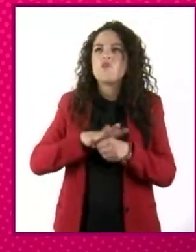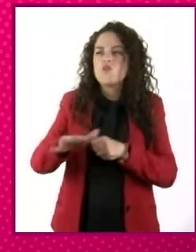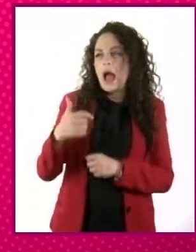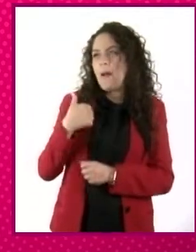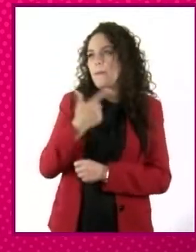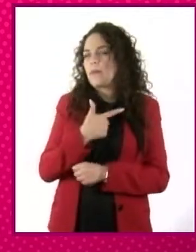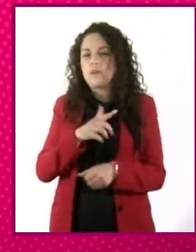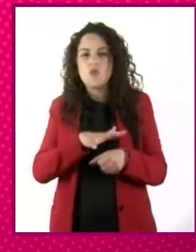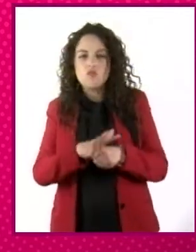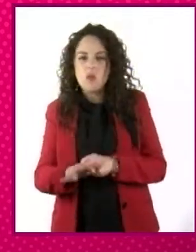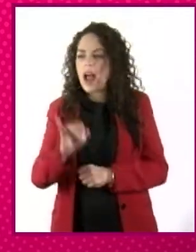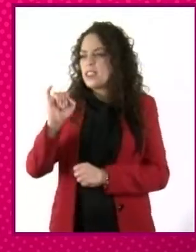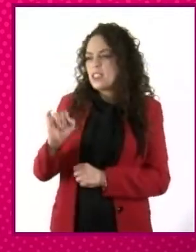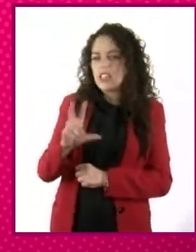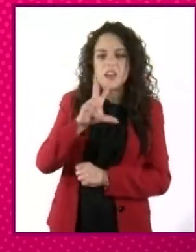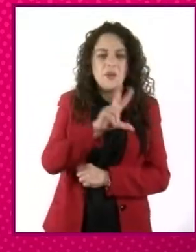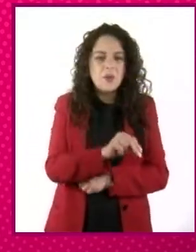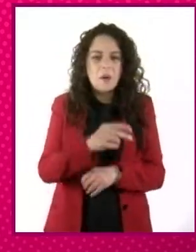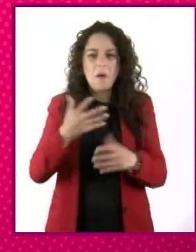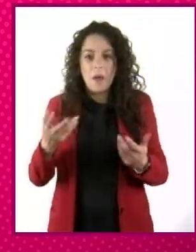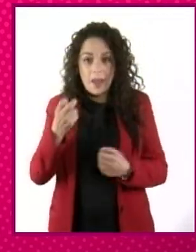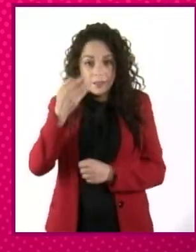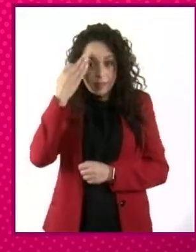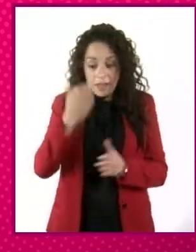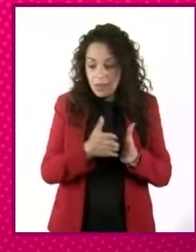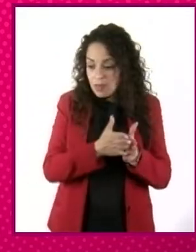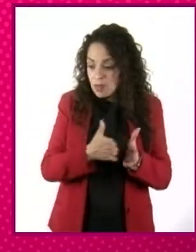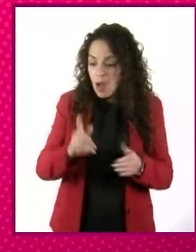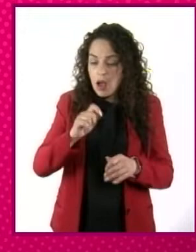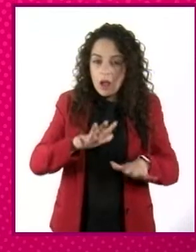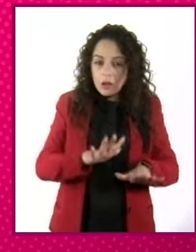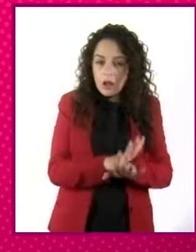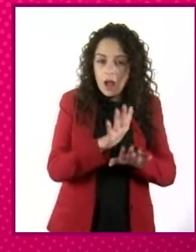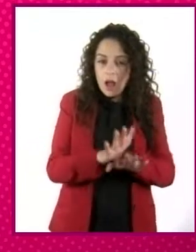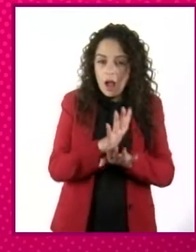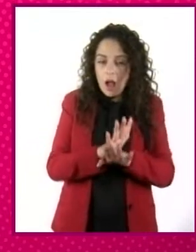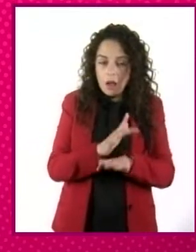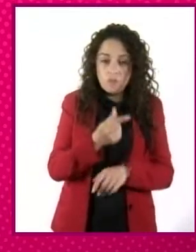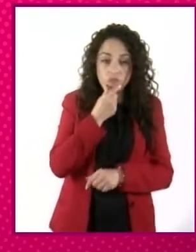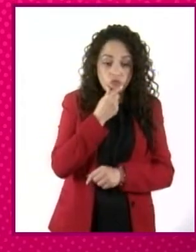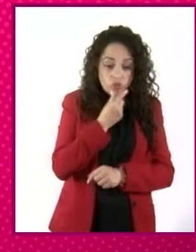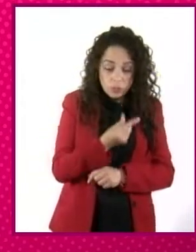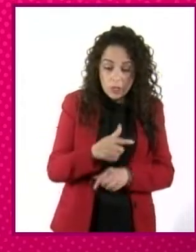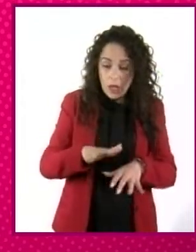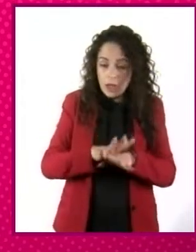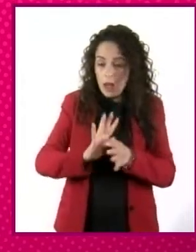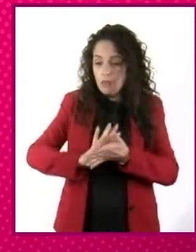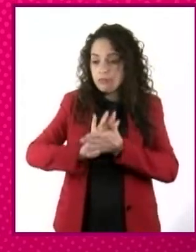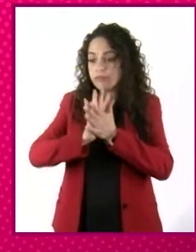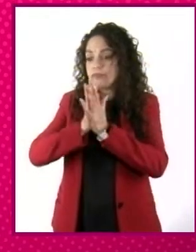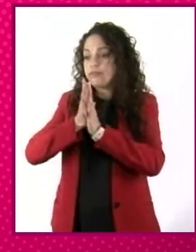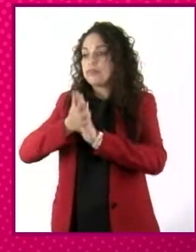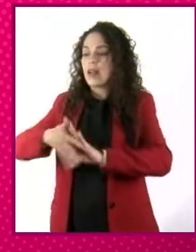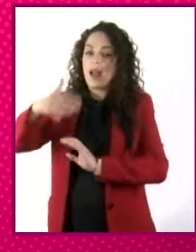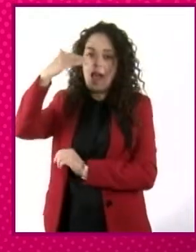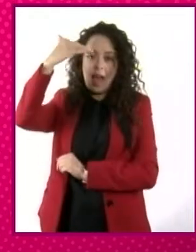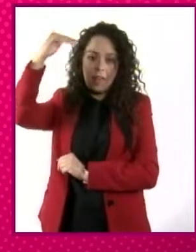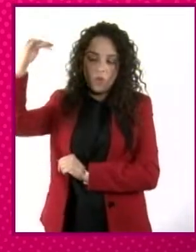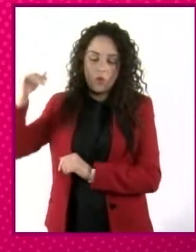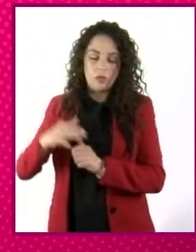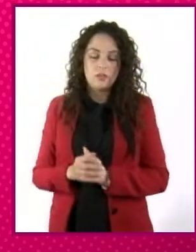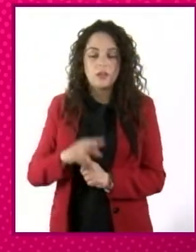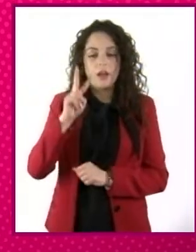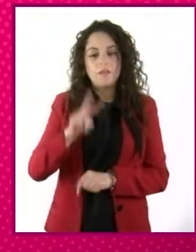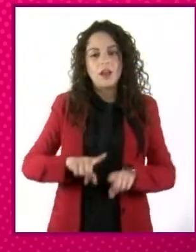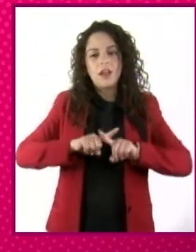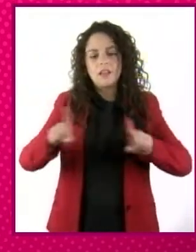les gusta. Entonces es una etapa como de transición entre la niñez y la adultez. Es distinto las